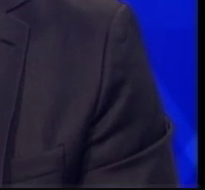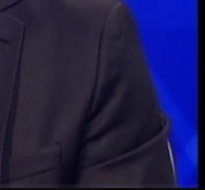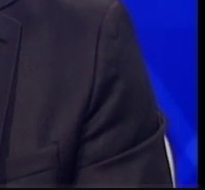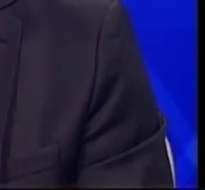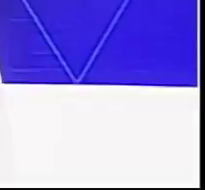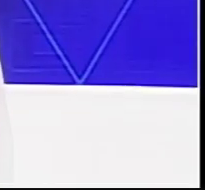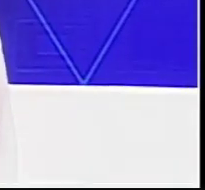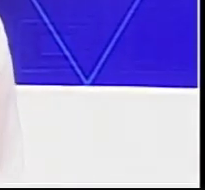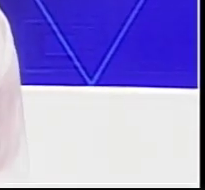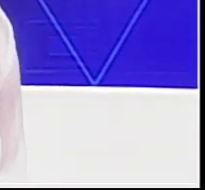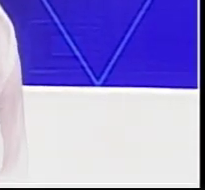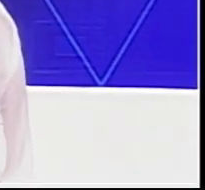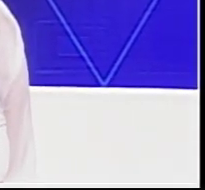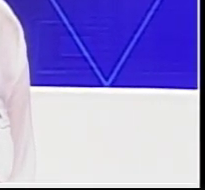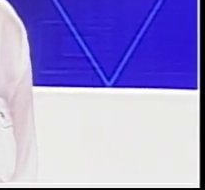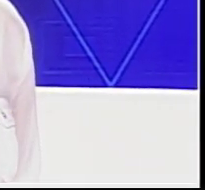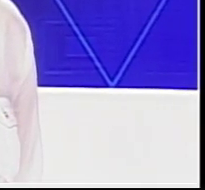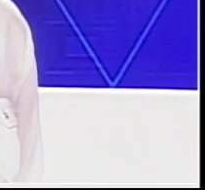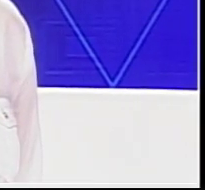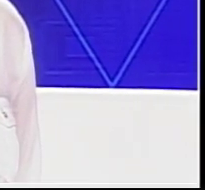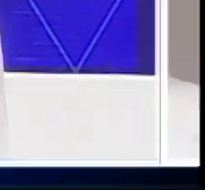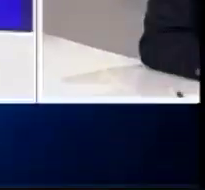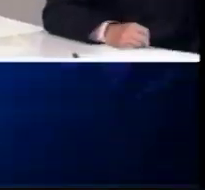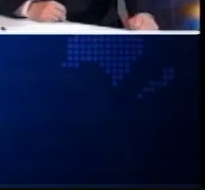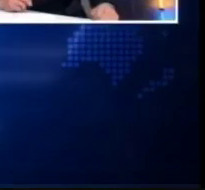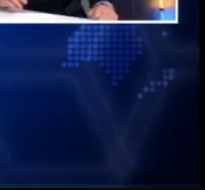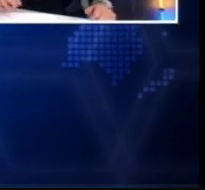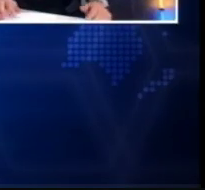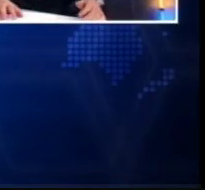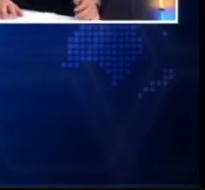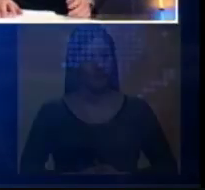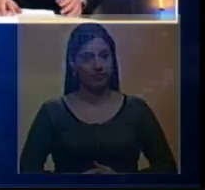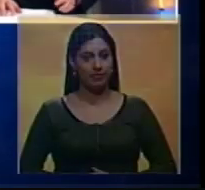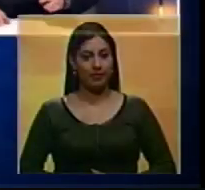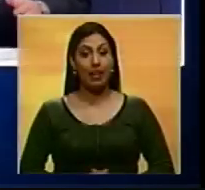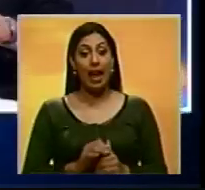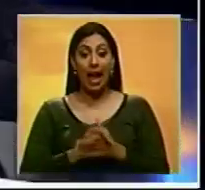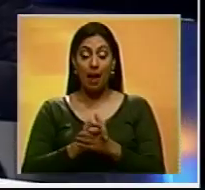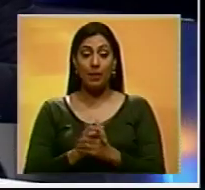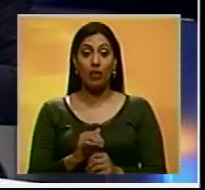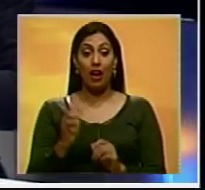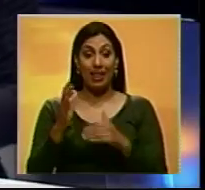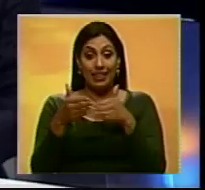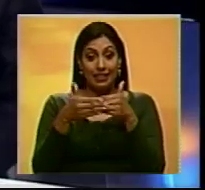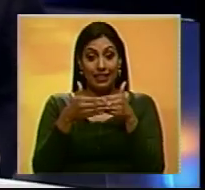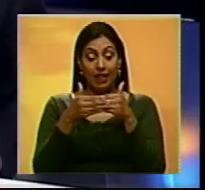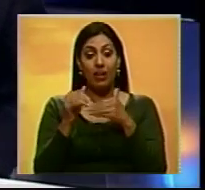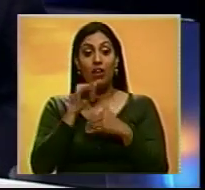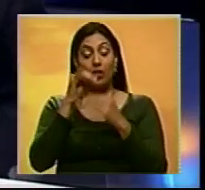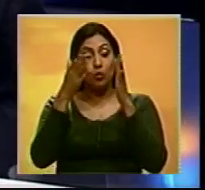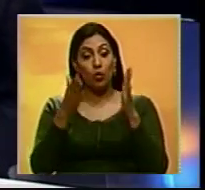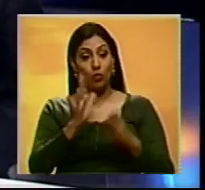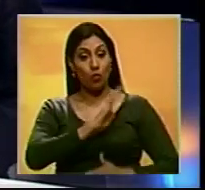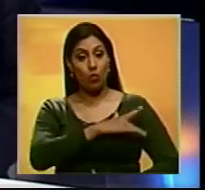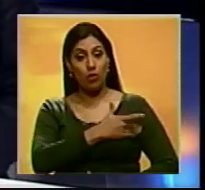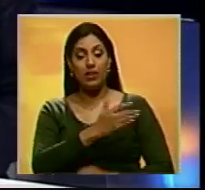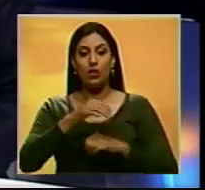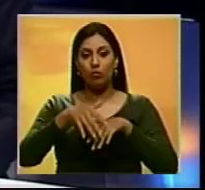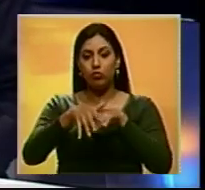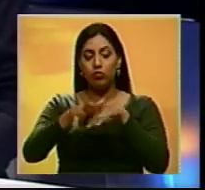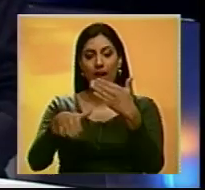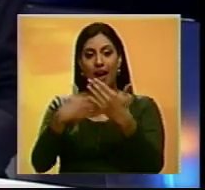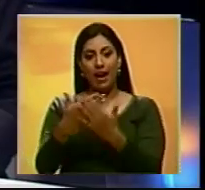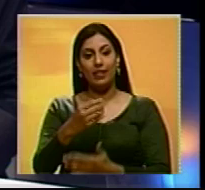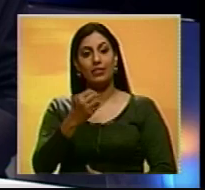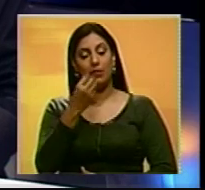Gracias por estar con nosotros y que tengan todos feliz tarde, Néstor. Feliz tarde también para ti, Andrina. Amigos, y al cierre, estudiantes universitarios se movilizaron hasta